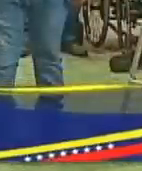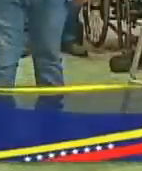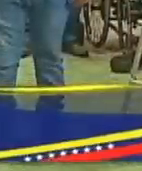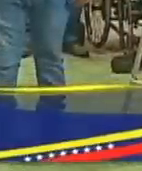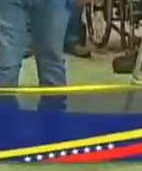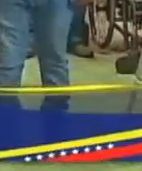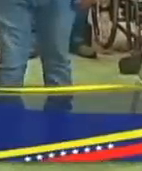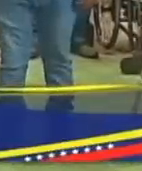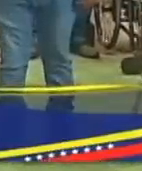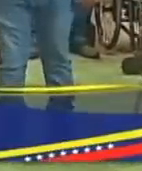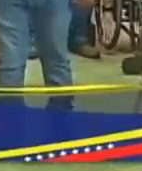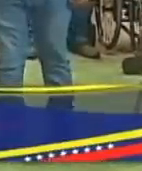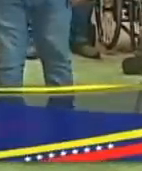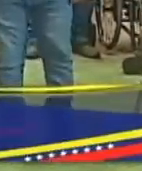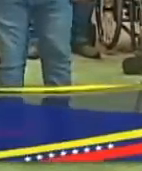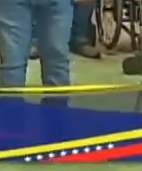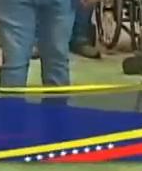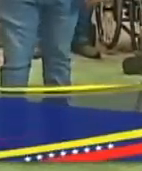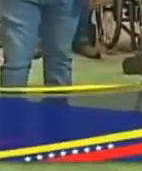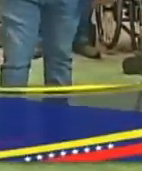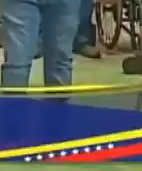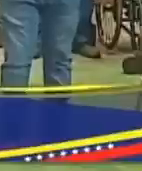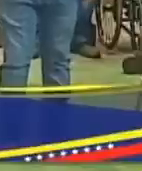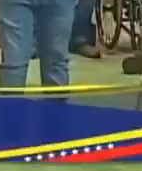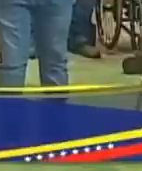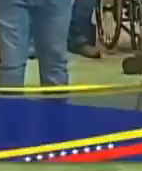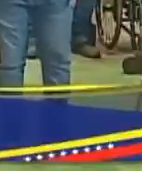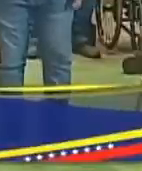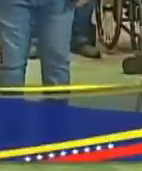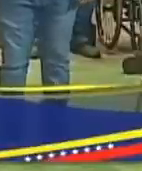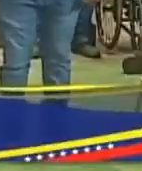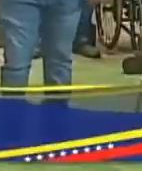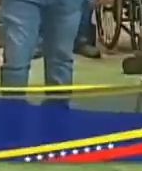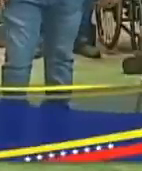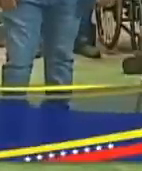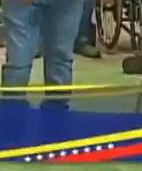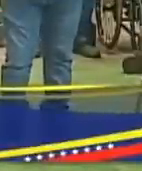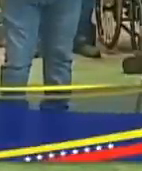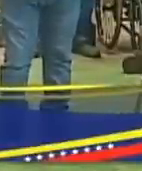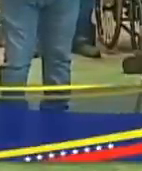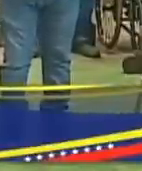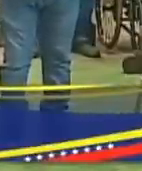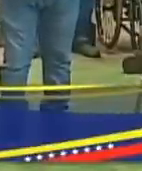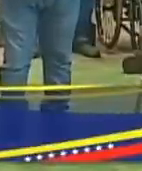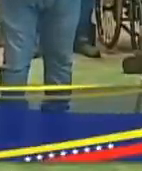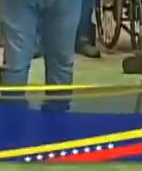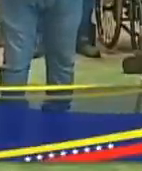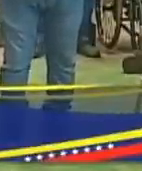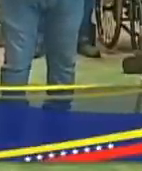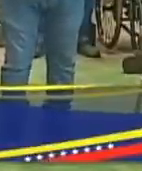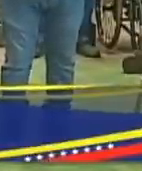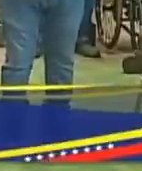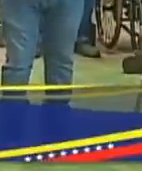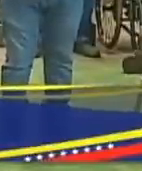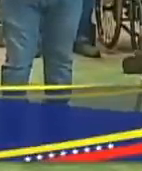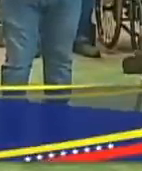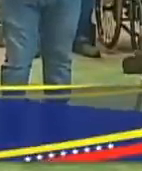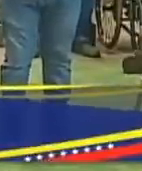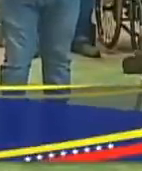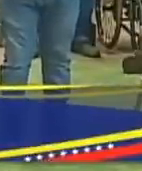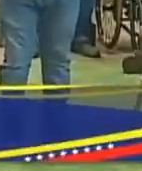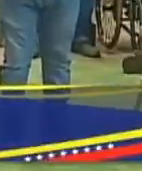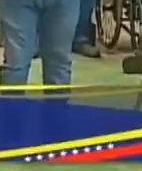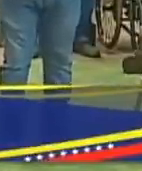Un saludo revolucionario, presidente obrero Nicolás Maduro, desde nuestro gran complejo siderúrgico